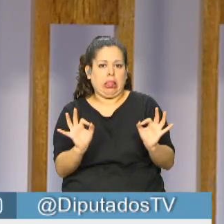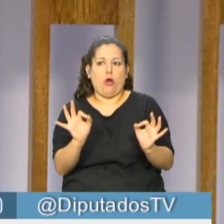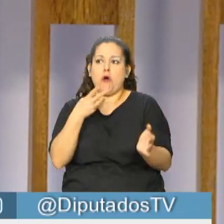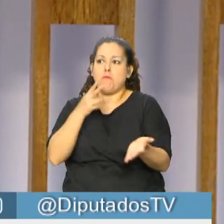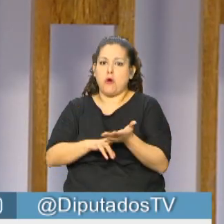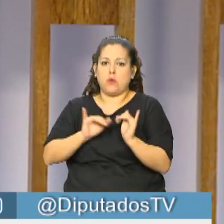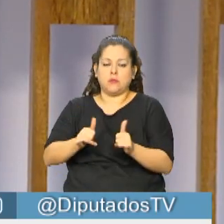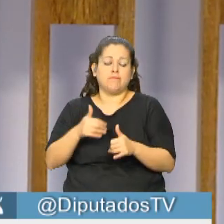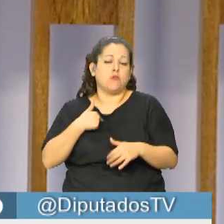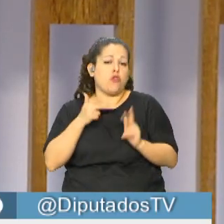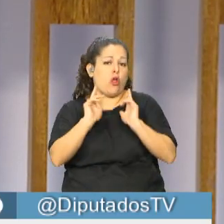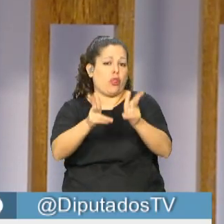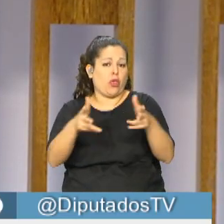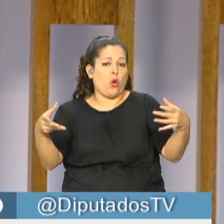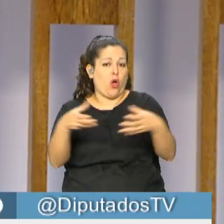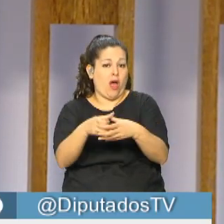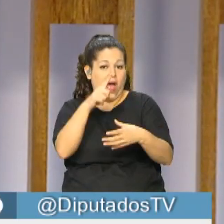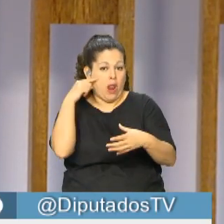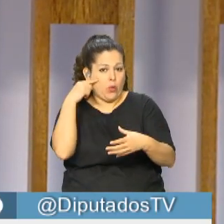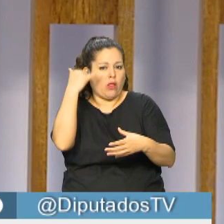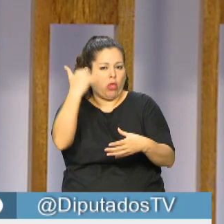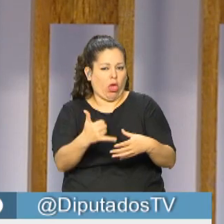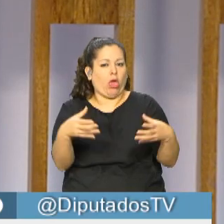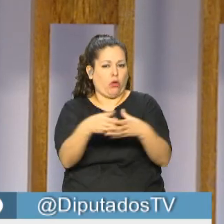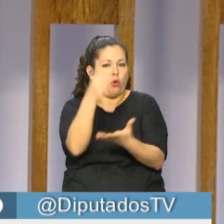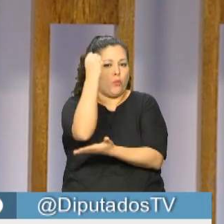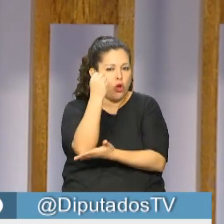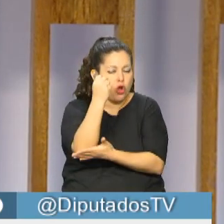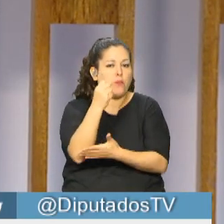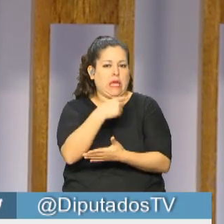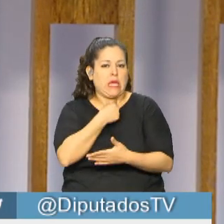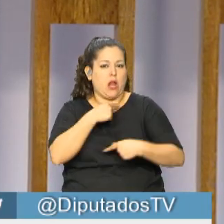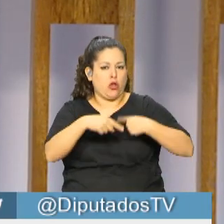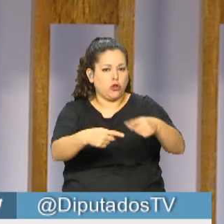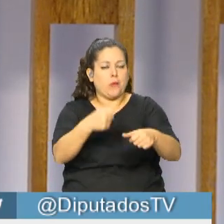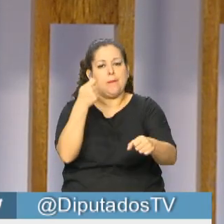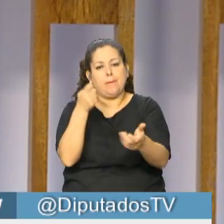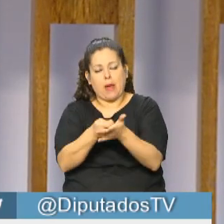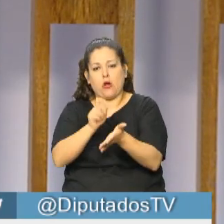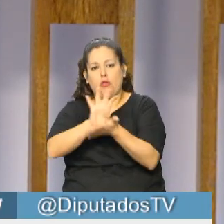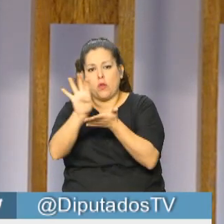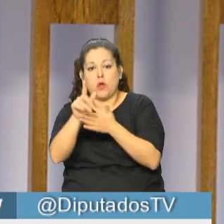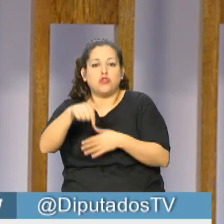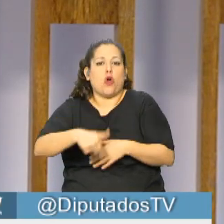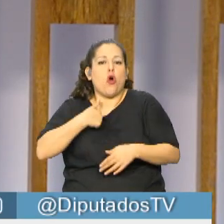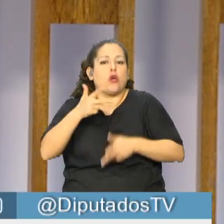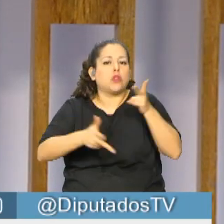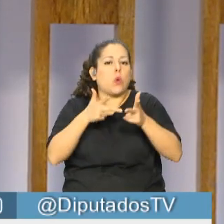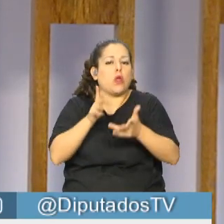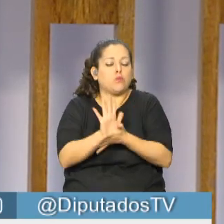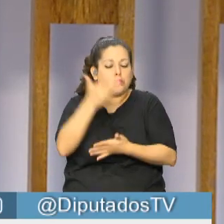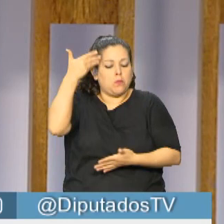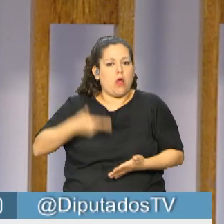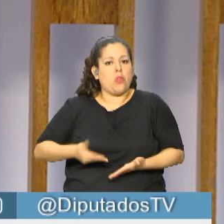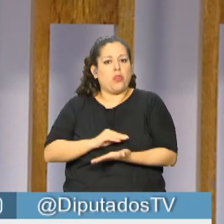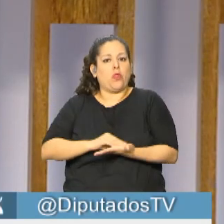tiene un grupo económico que definirá las políticas a seguir con respecto a la economía, al pago de deuda. Yo hoy estoy opinando como un diputado y